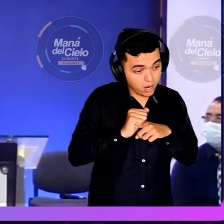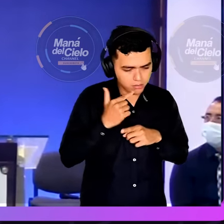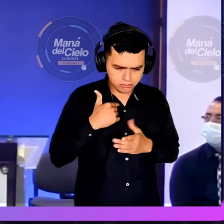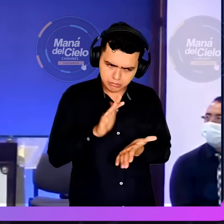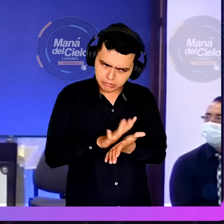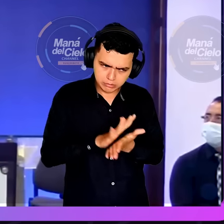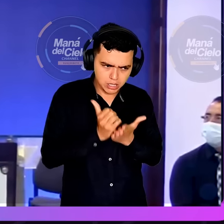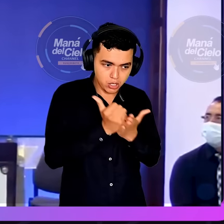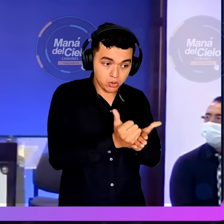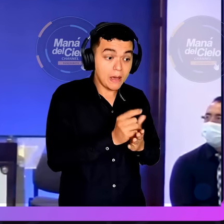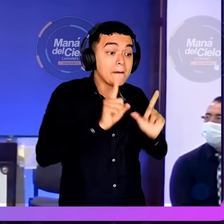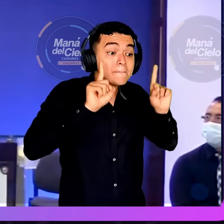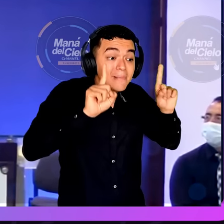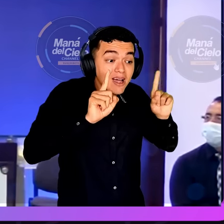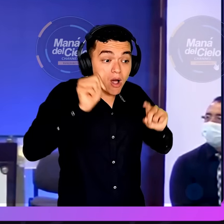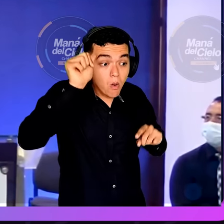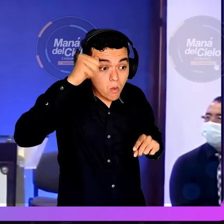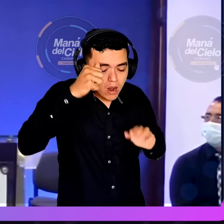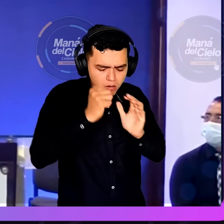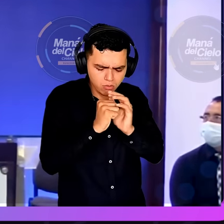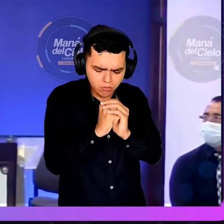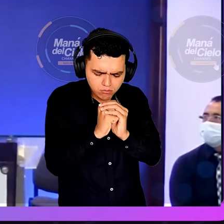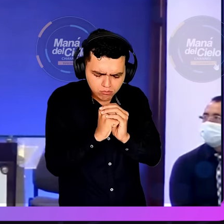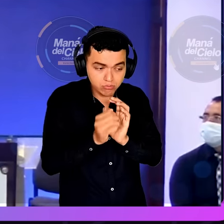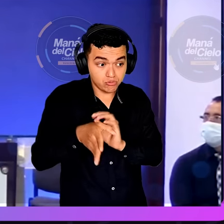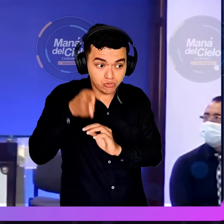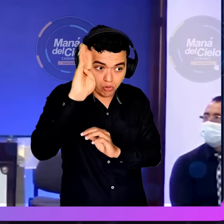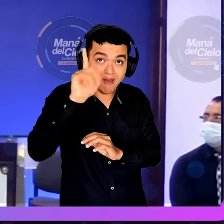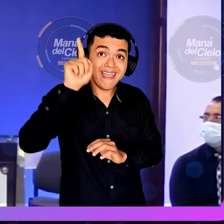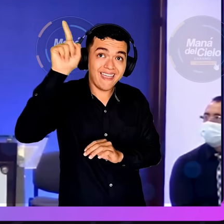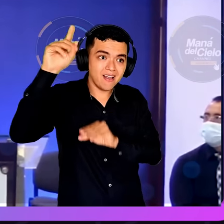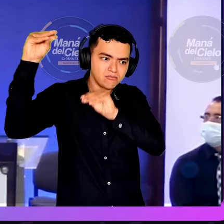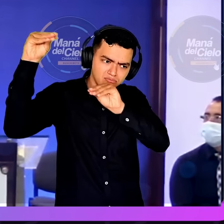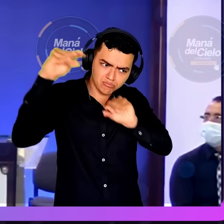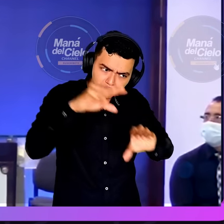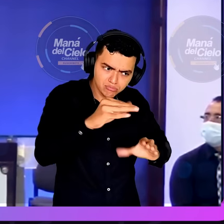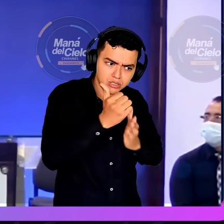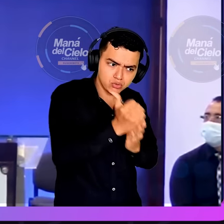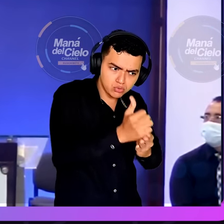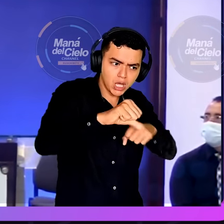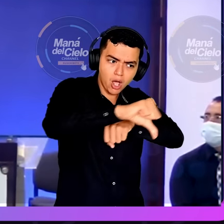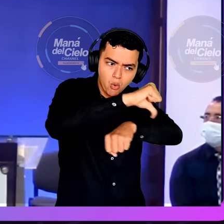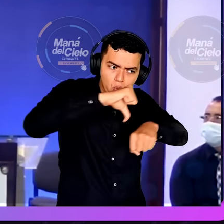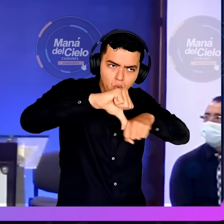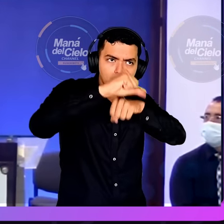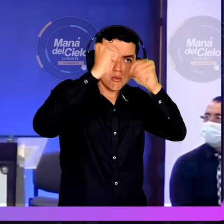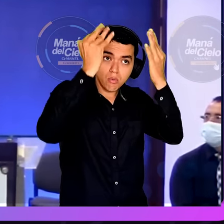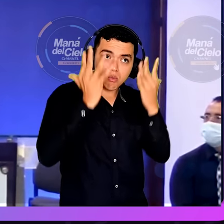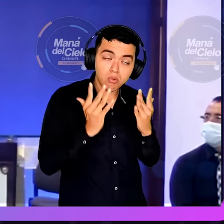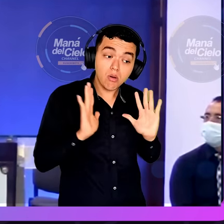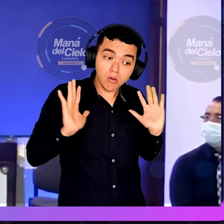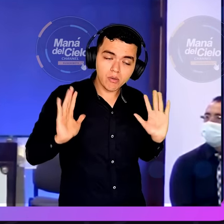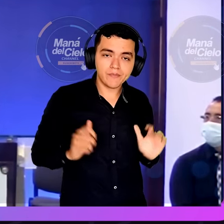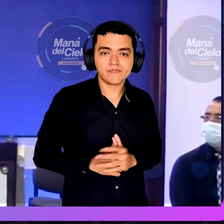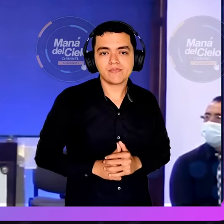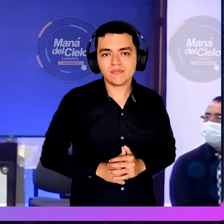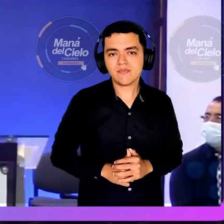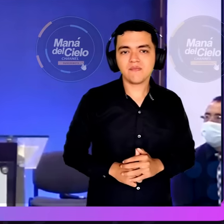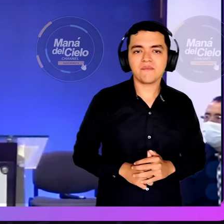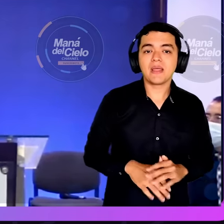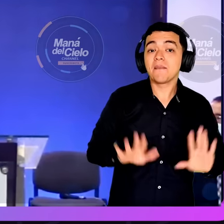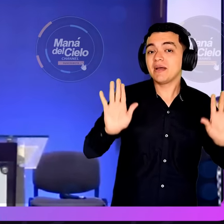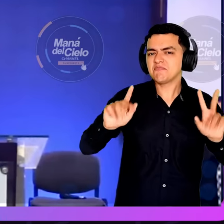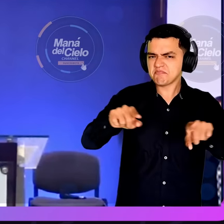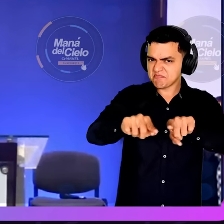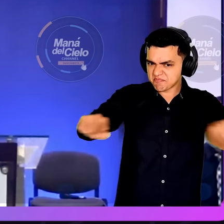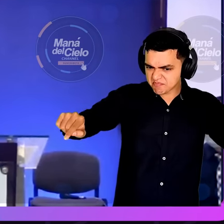era Abraham, era su cultura, todo eso. Y estudie la palabra, estos versos le sirven. Y luego ore para que Dios le dé unción e